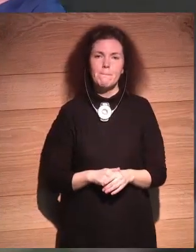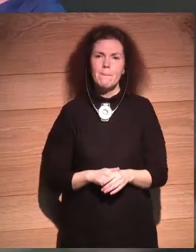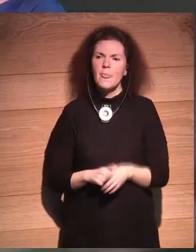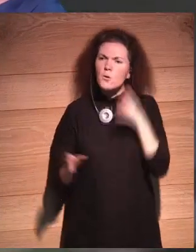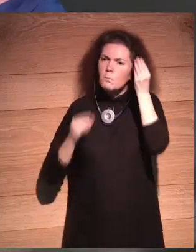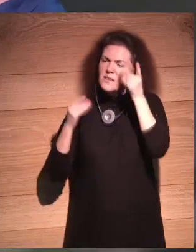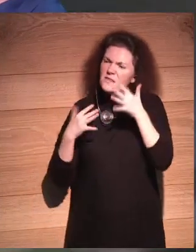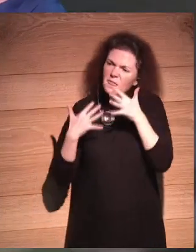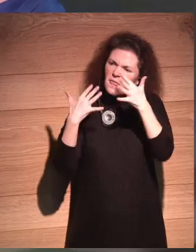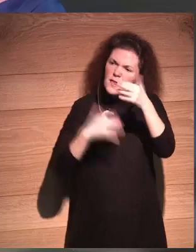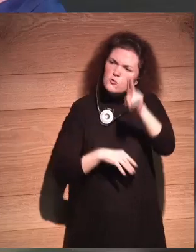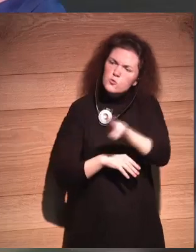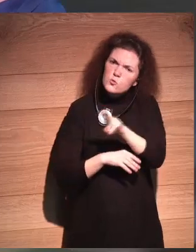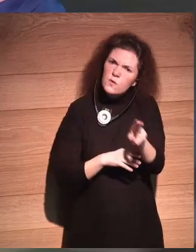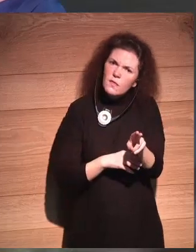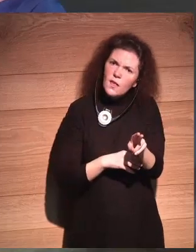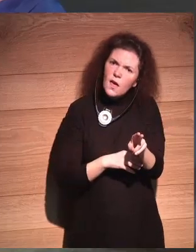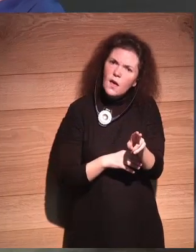¿Tú crees que en 10 años, en Suiza?